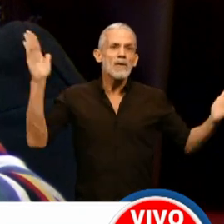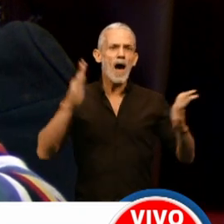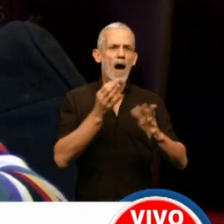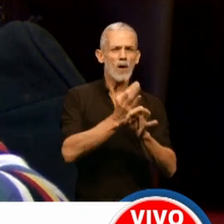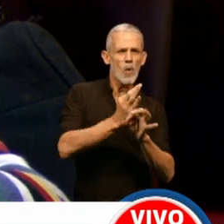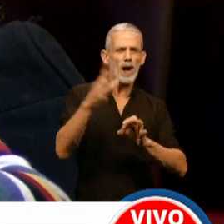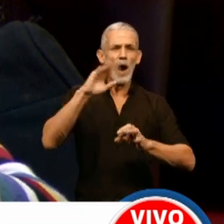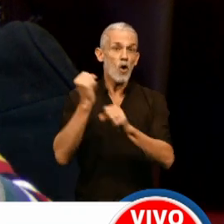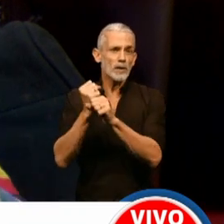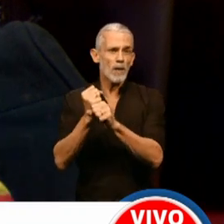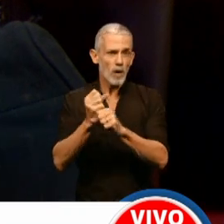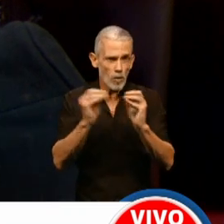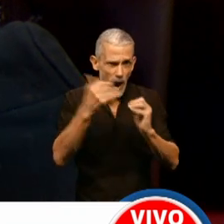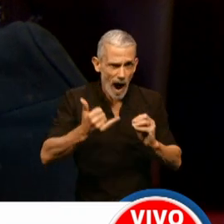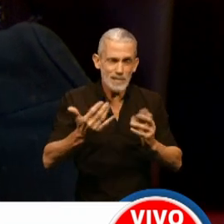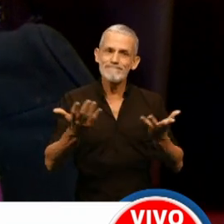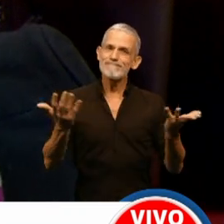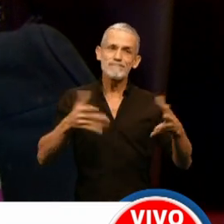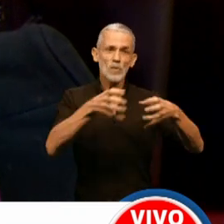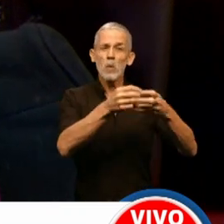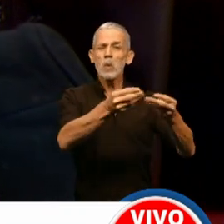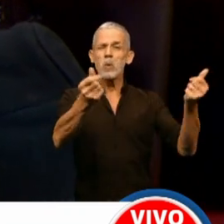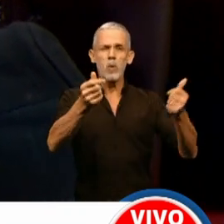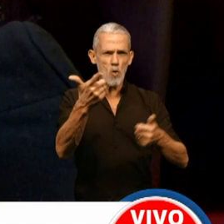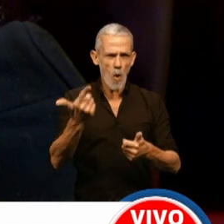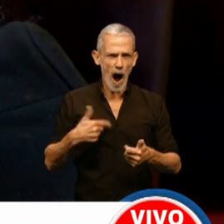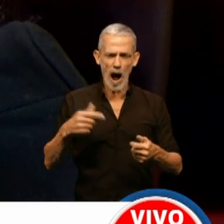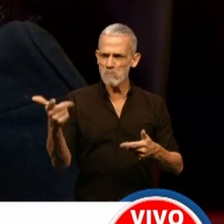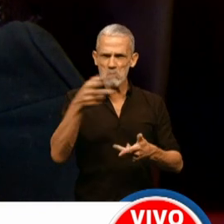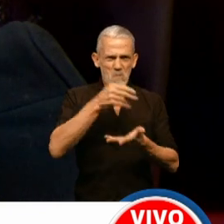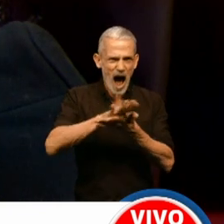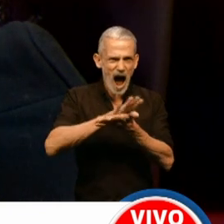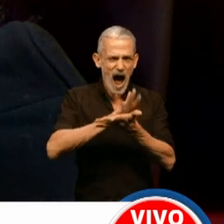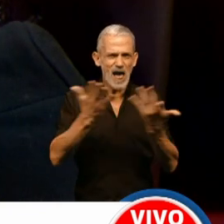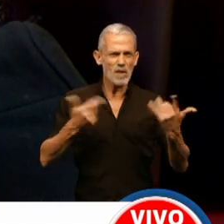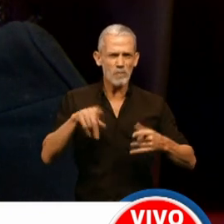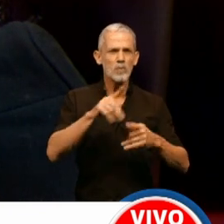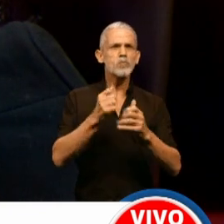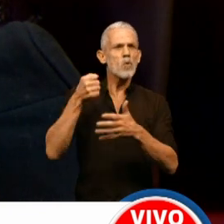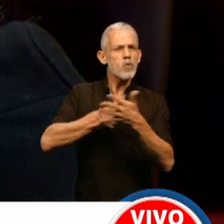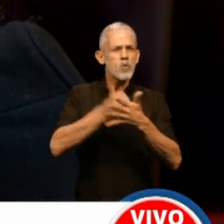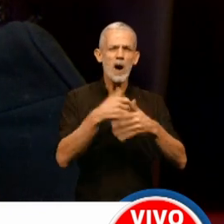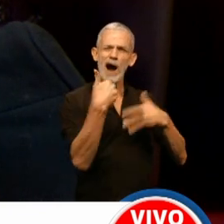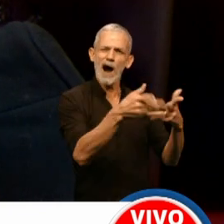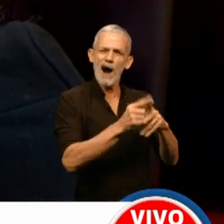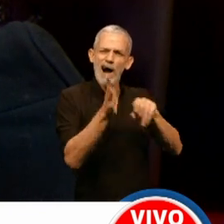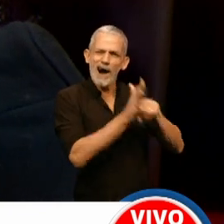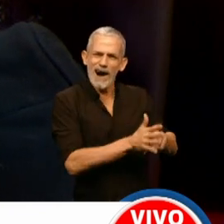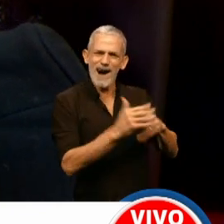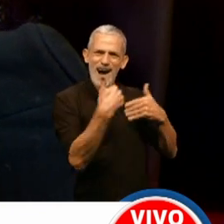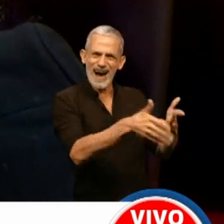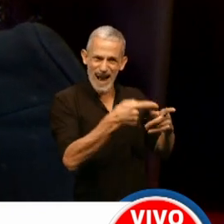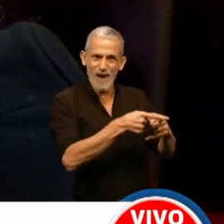educativas son el colectivo que no está son quienes faltan son quienes hacen la historia del otro lado desde los más desde las